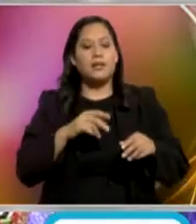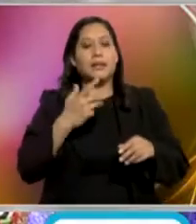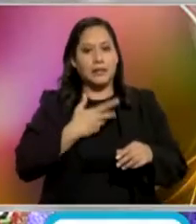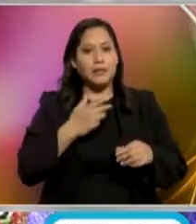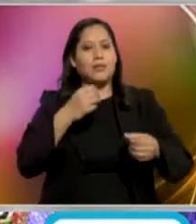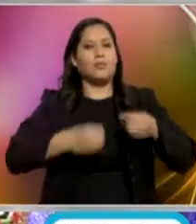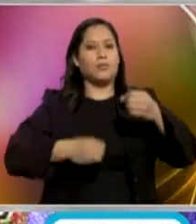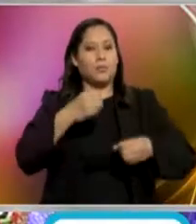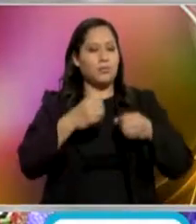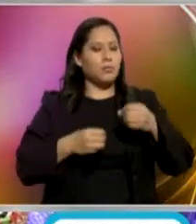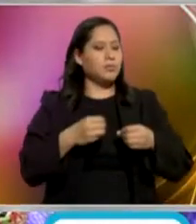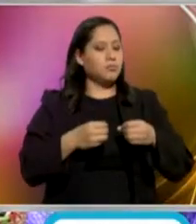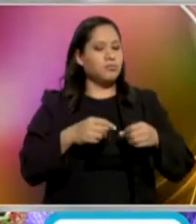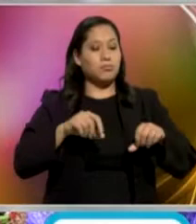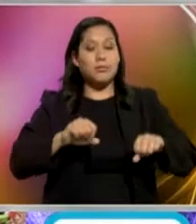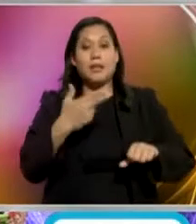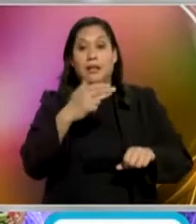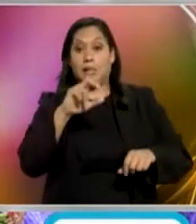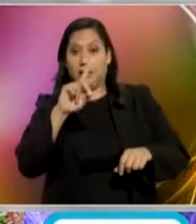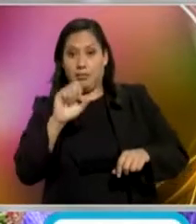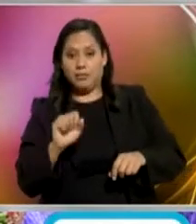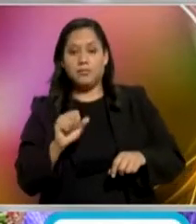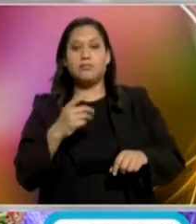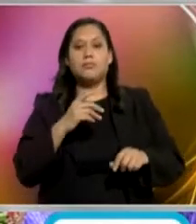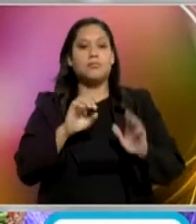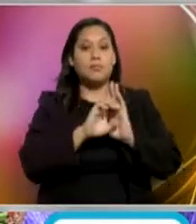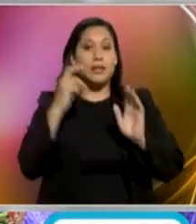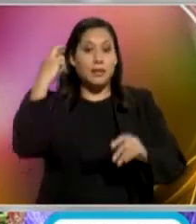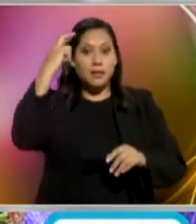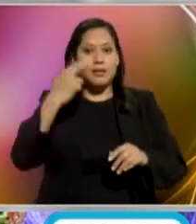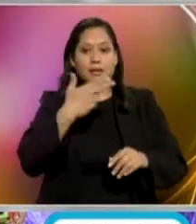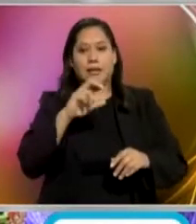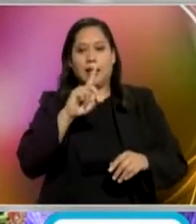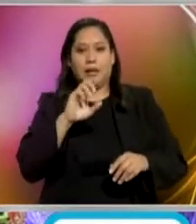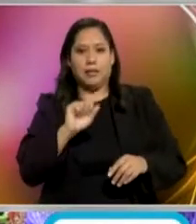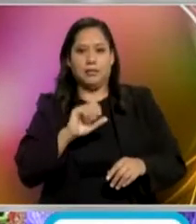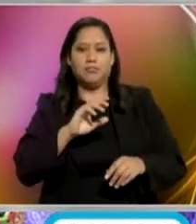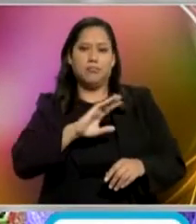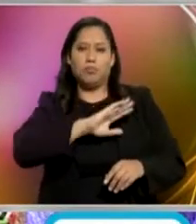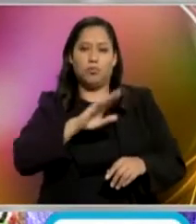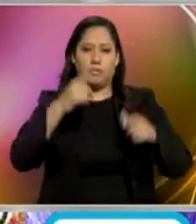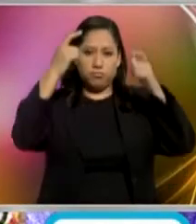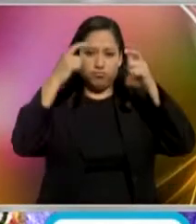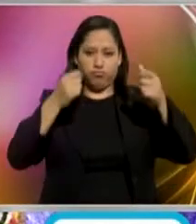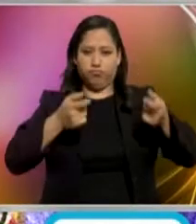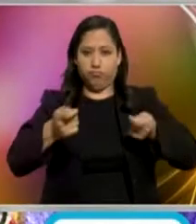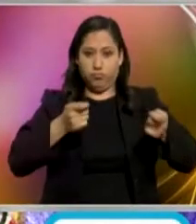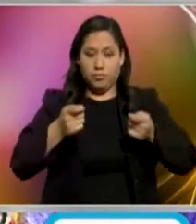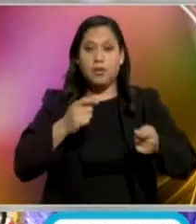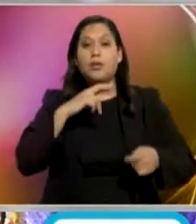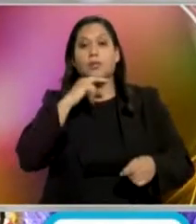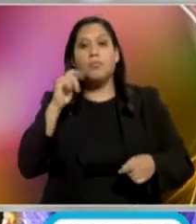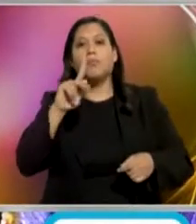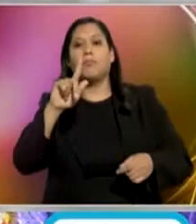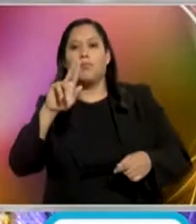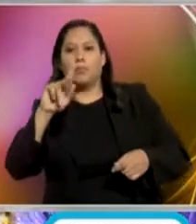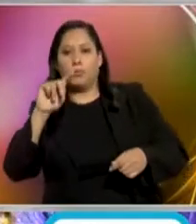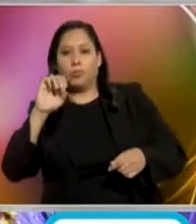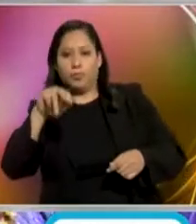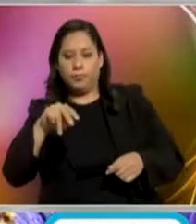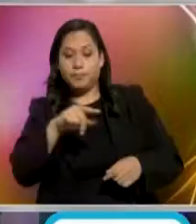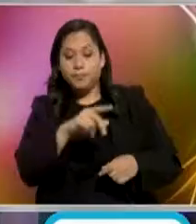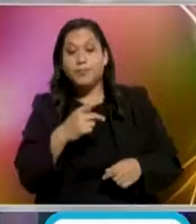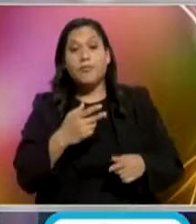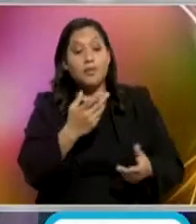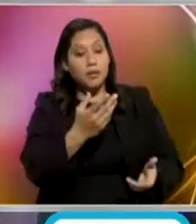en el Hades. Hay como, bueno, el rey del Hades, precisamente Hades, o Plutón para los romanos, que pues ahí estaba en